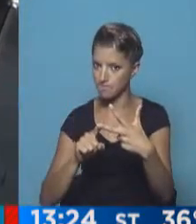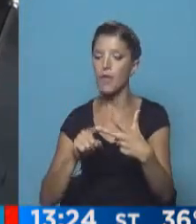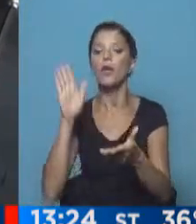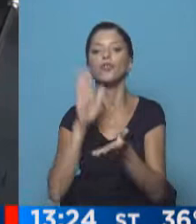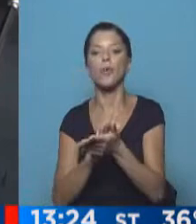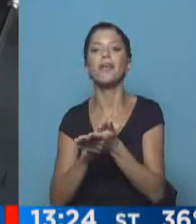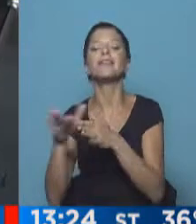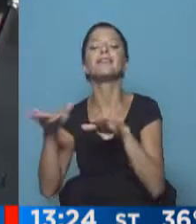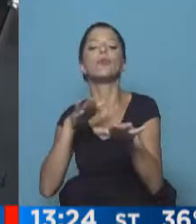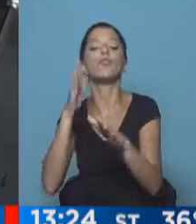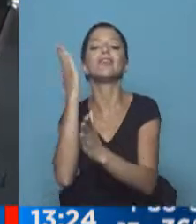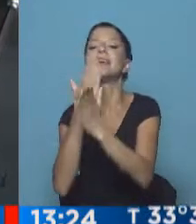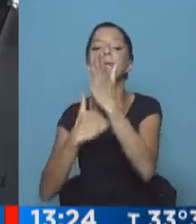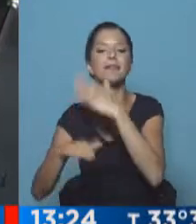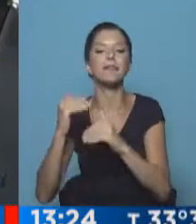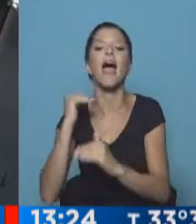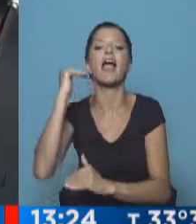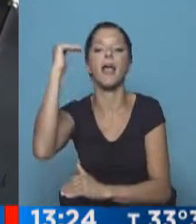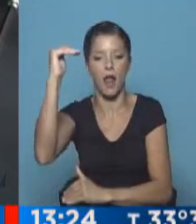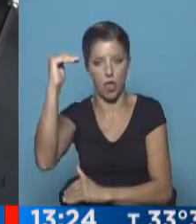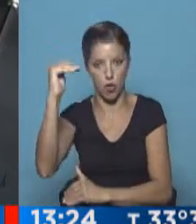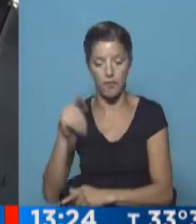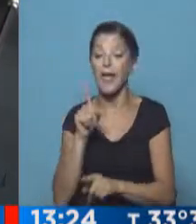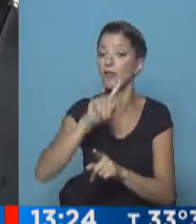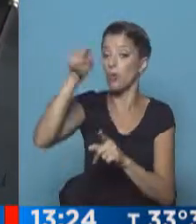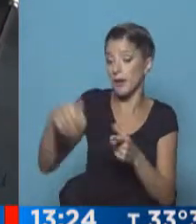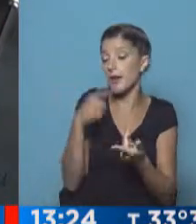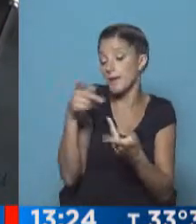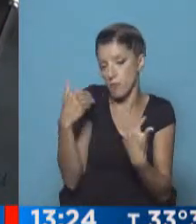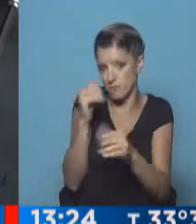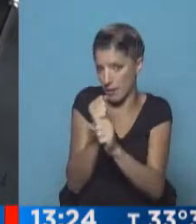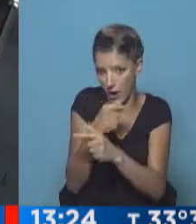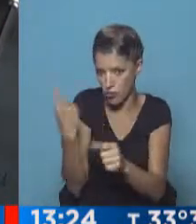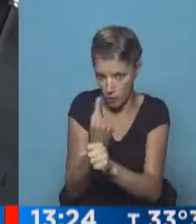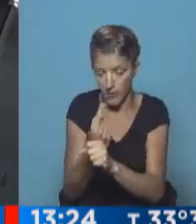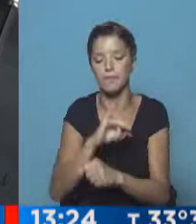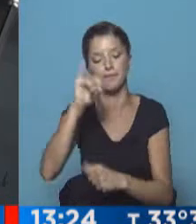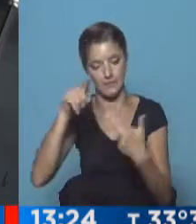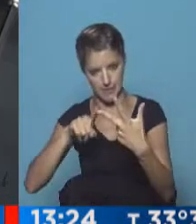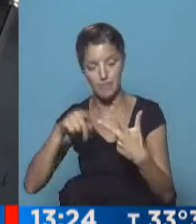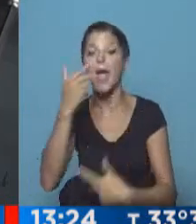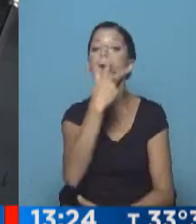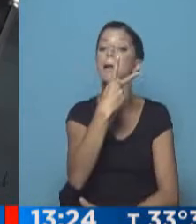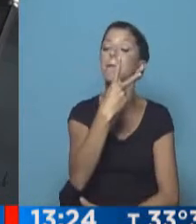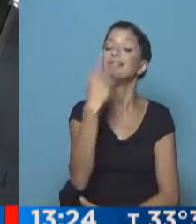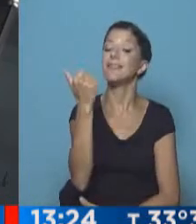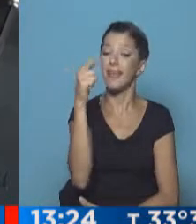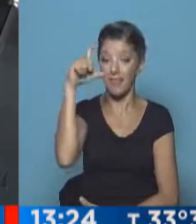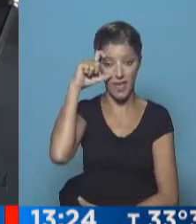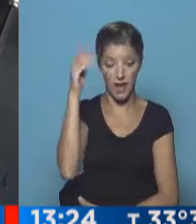grado discapacidad logró esa cuestión la evalúa la superintencia de riego de trabajo manuel si efectivamente el 26 de enero hemos